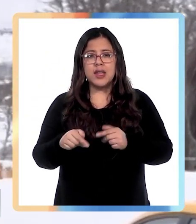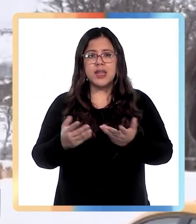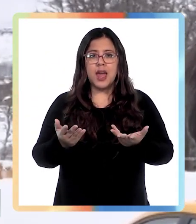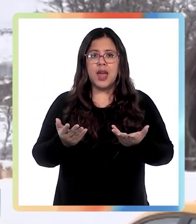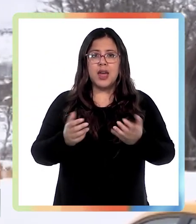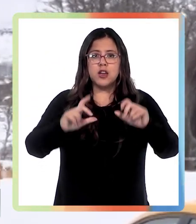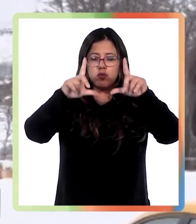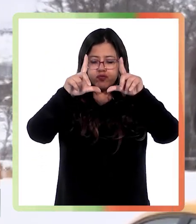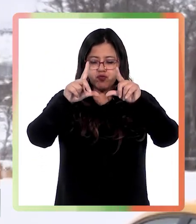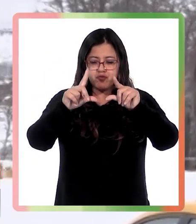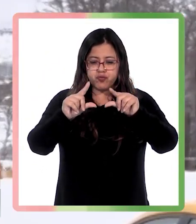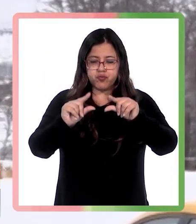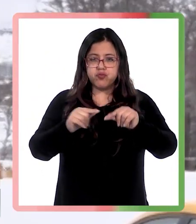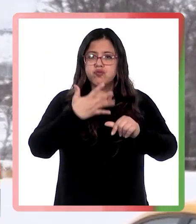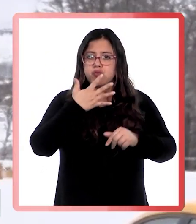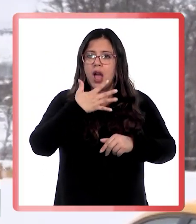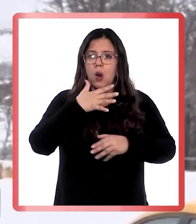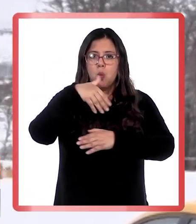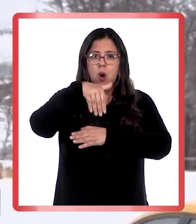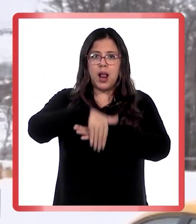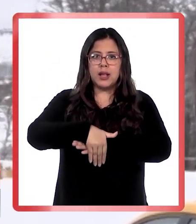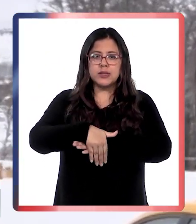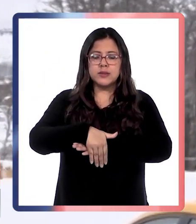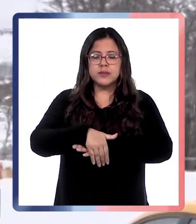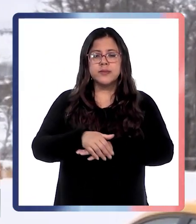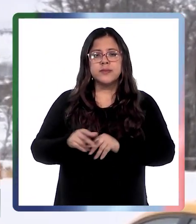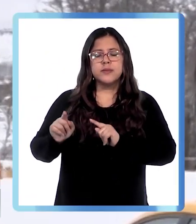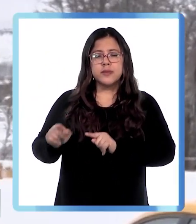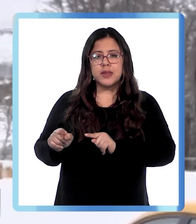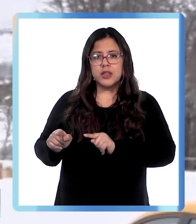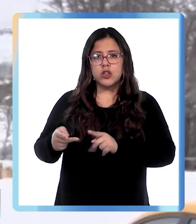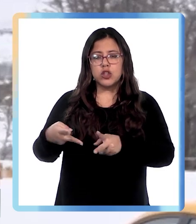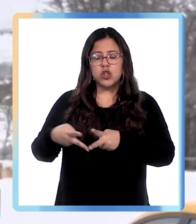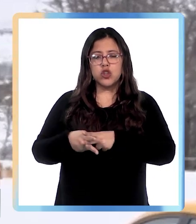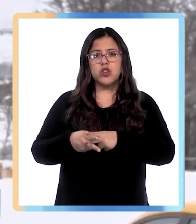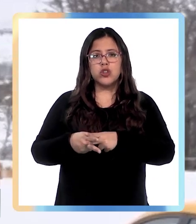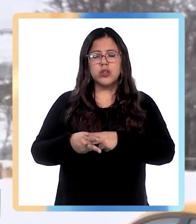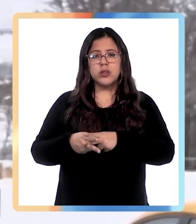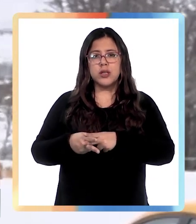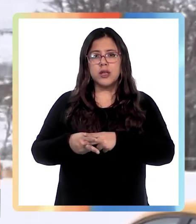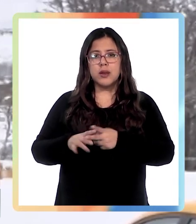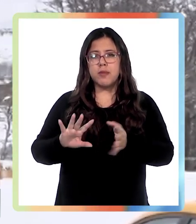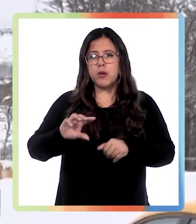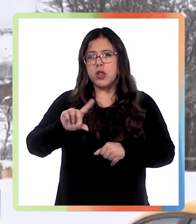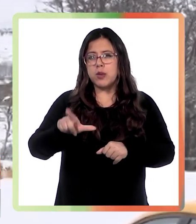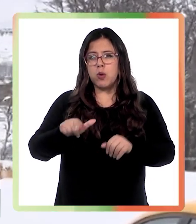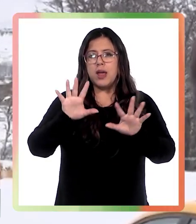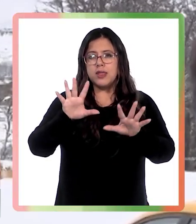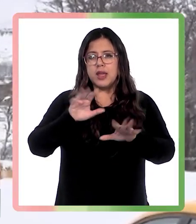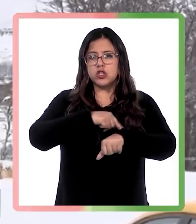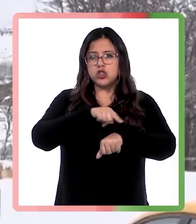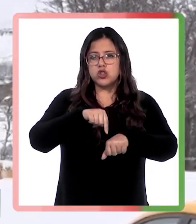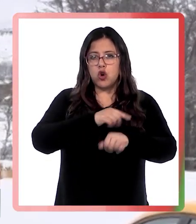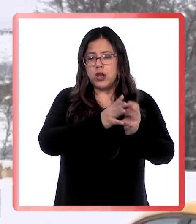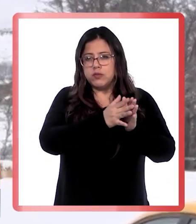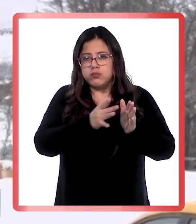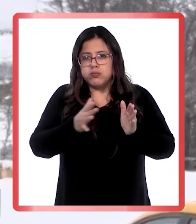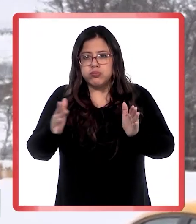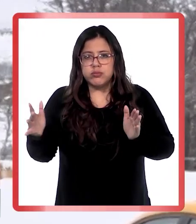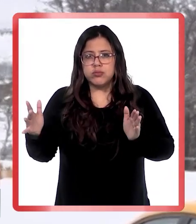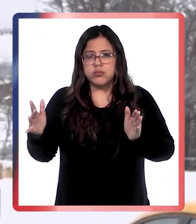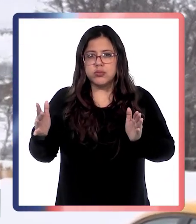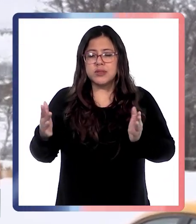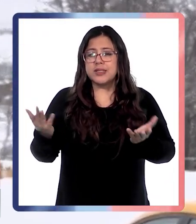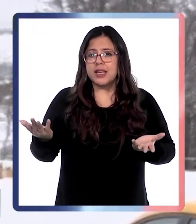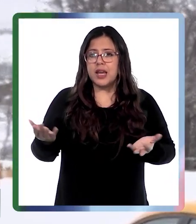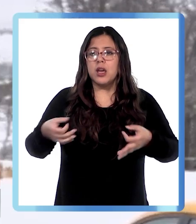va ir quedando sin agua durante la tarde ya este este corte debiera durar 10 horas Ya